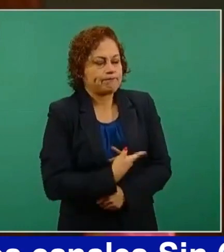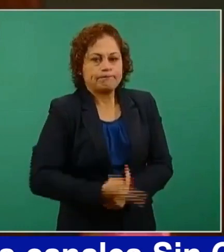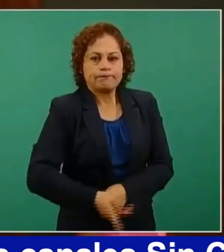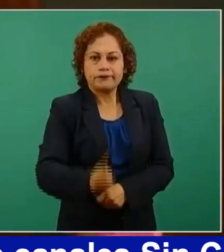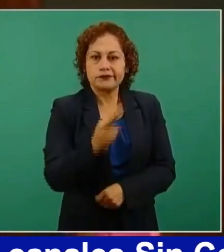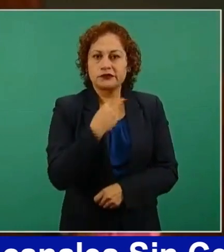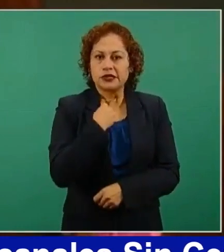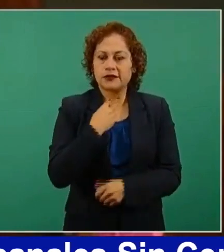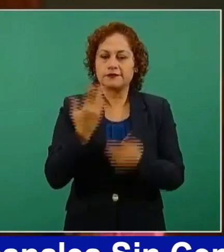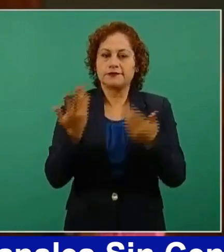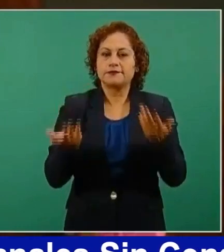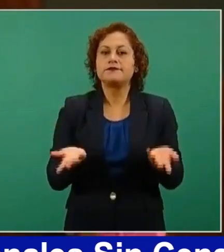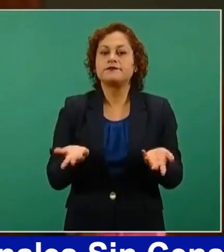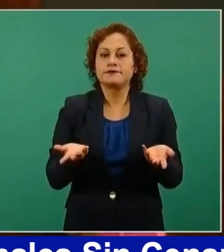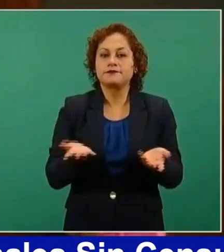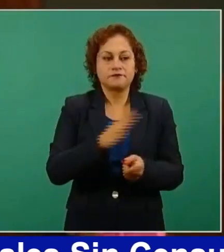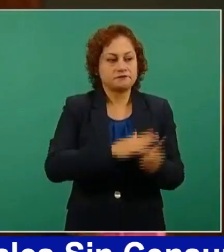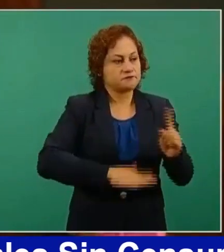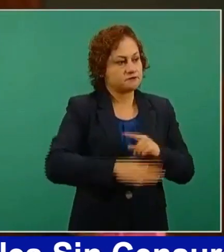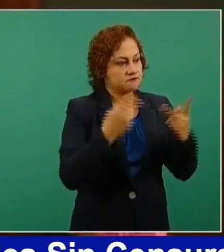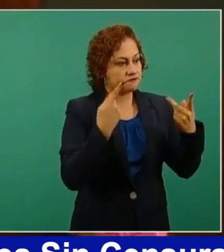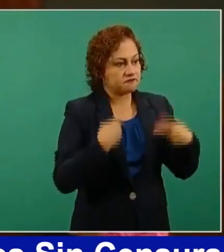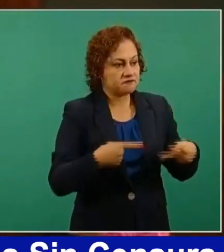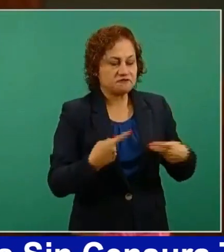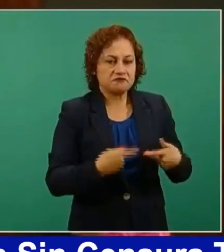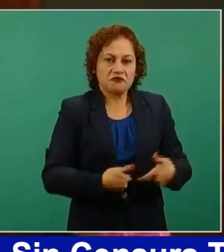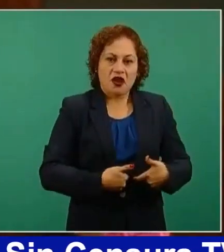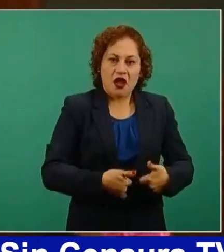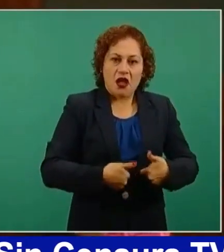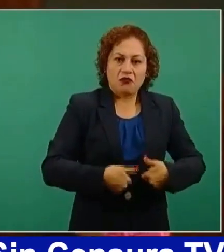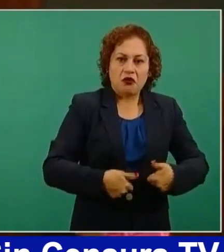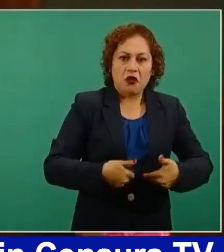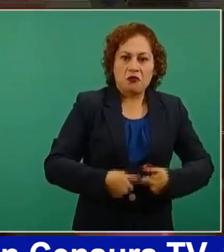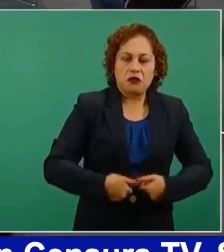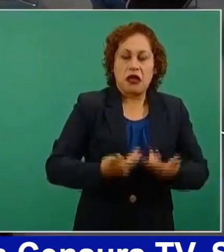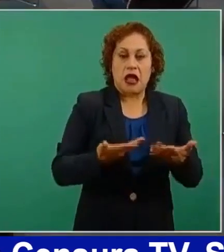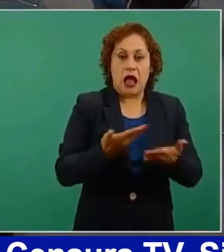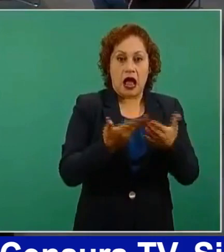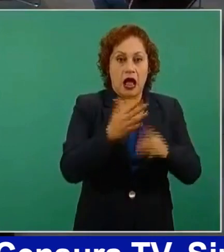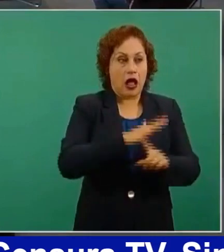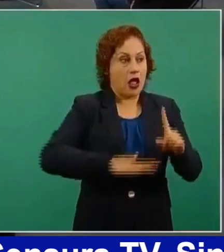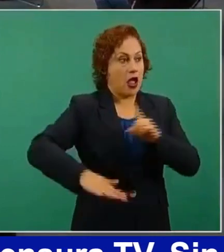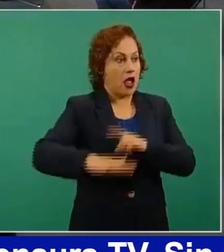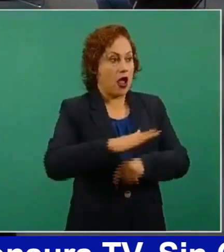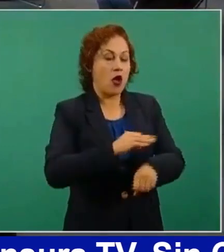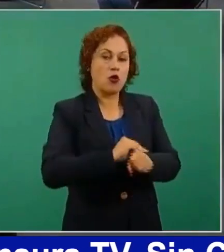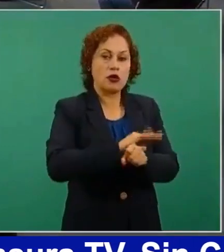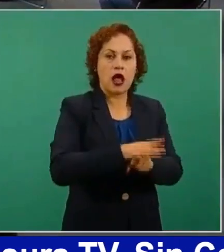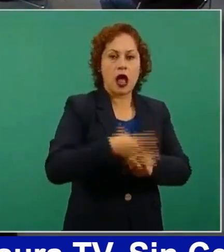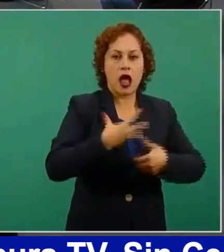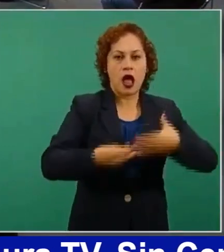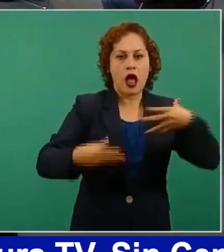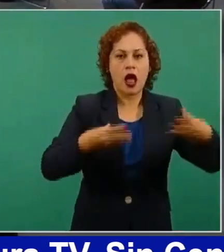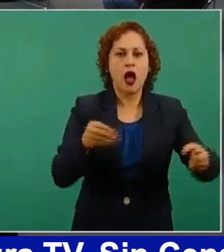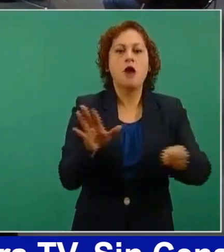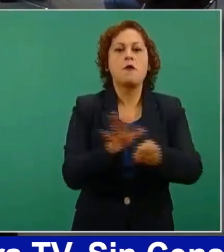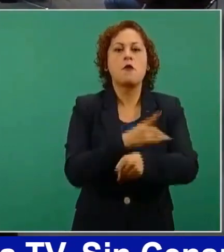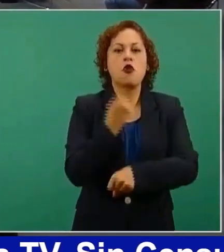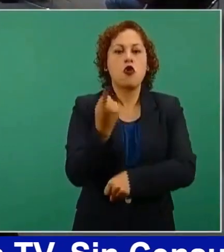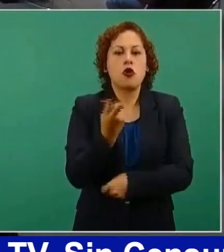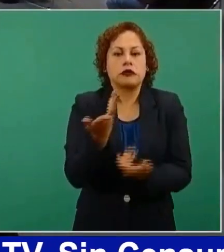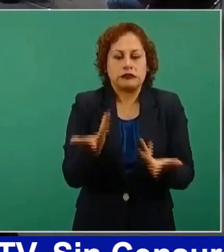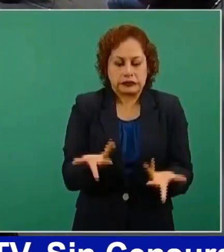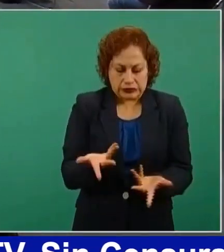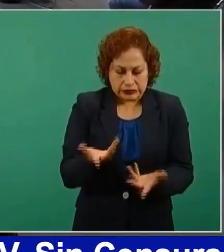extrema, están mal alimentados, pasamos por una pandemia porque somos obesos, porque no teníamos acceso